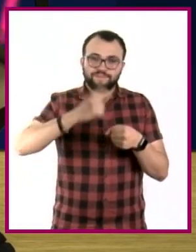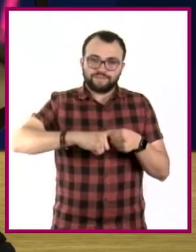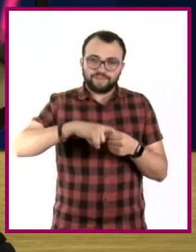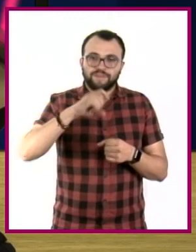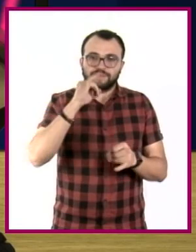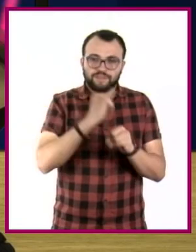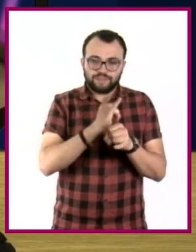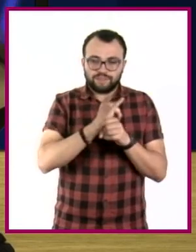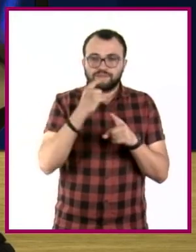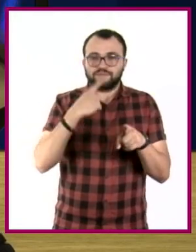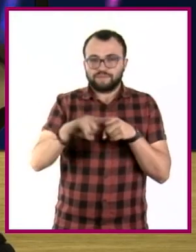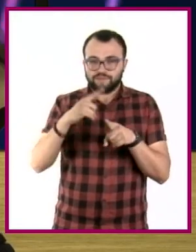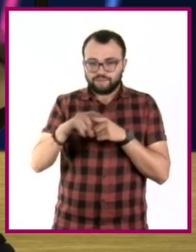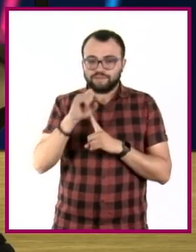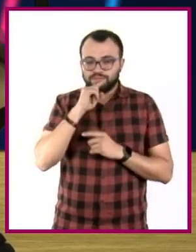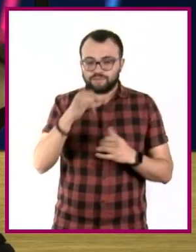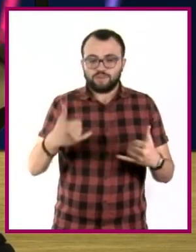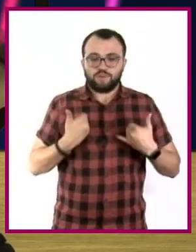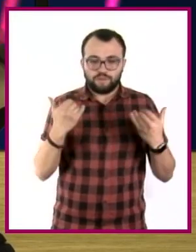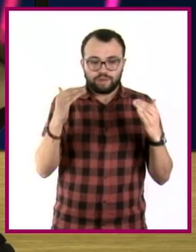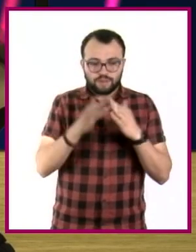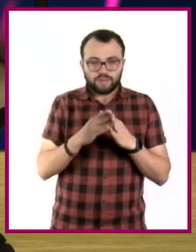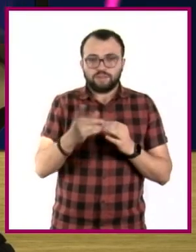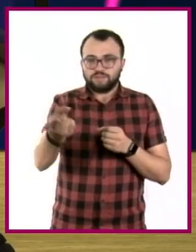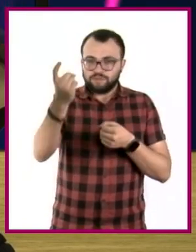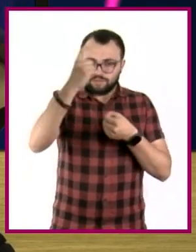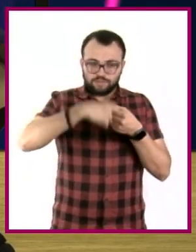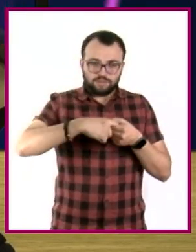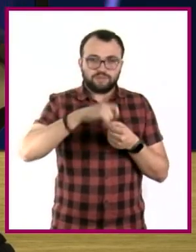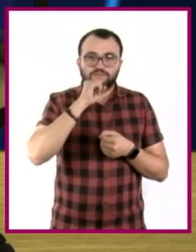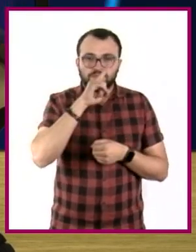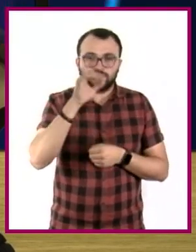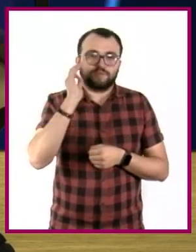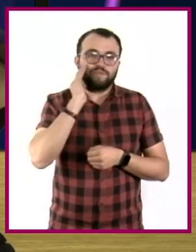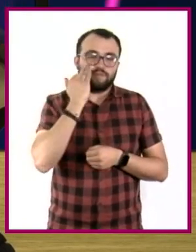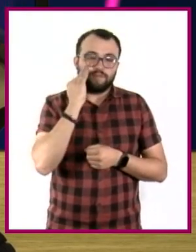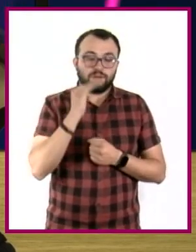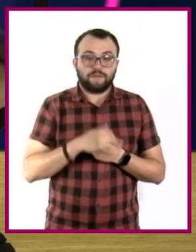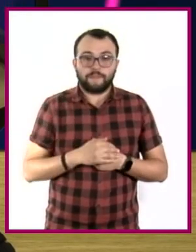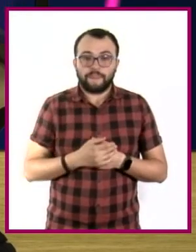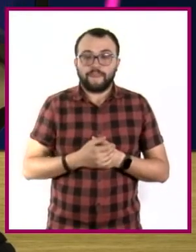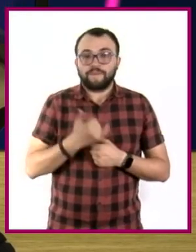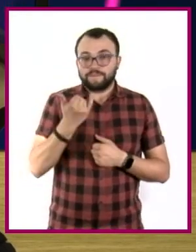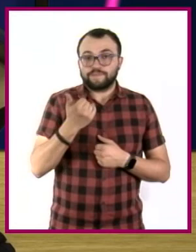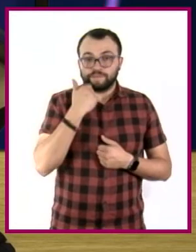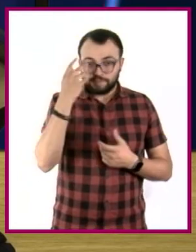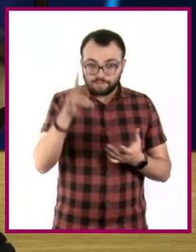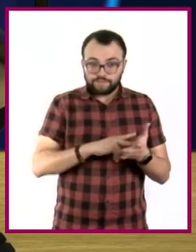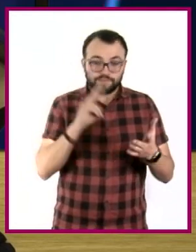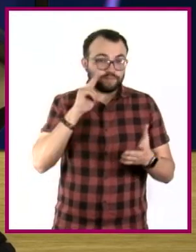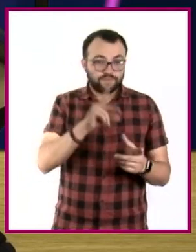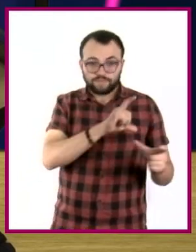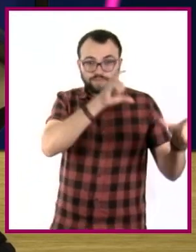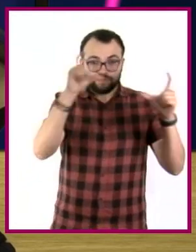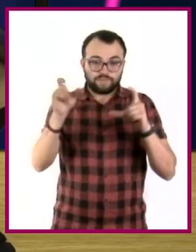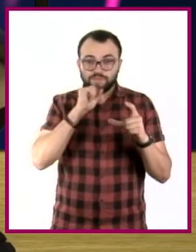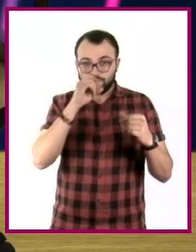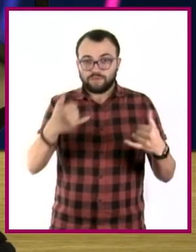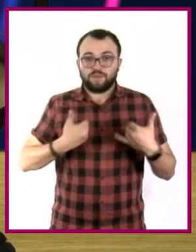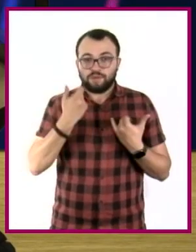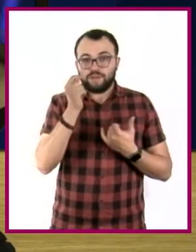de Jóvenes en Casa. Se unan a la comunidad de Jóvenes en Casa en Facebook. Y para volver a los programas de Jóvenes